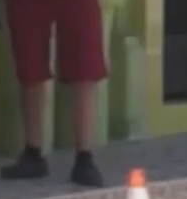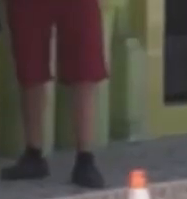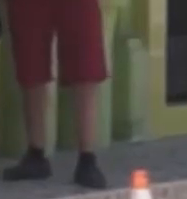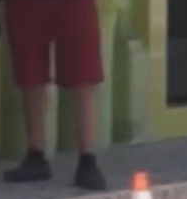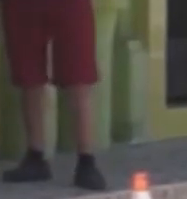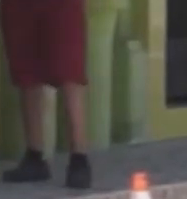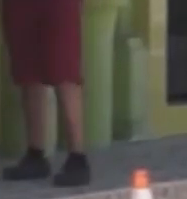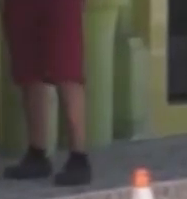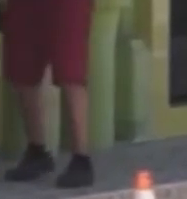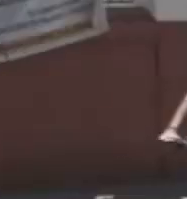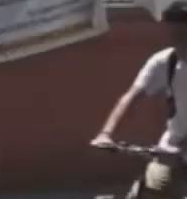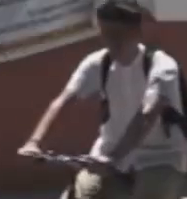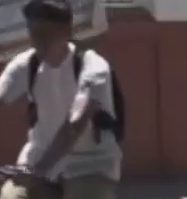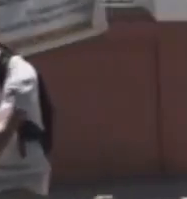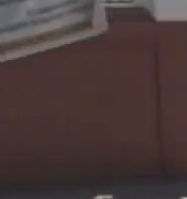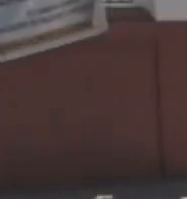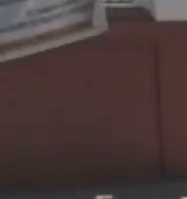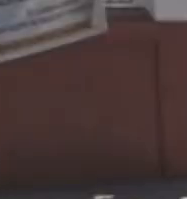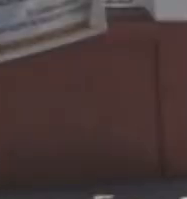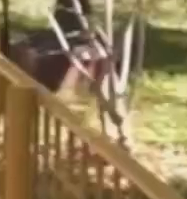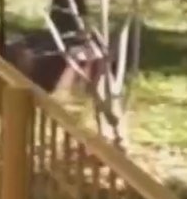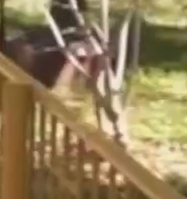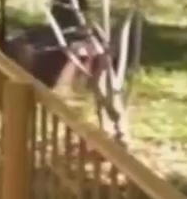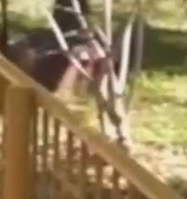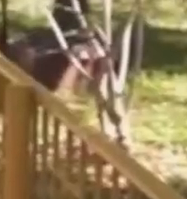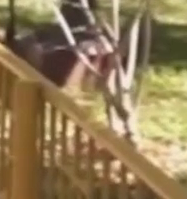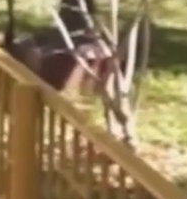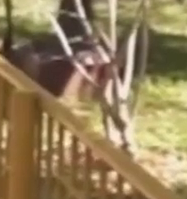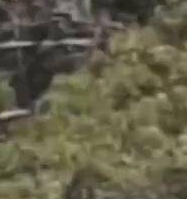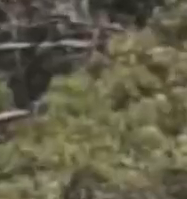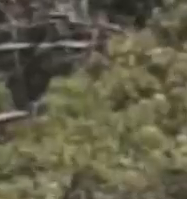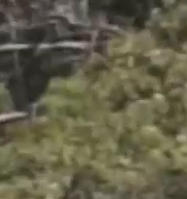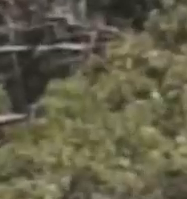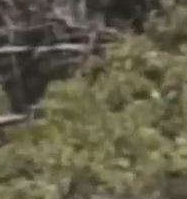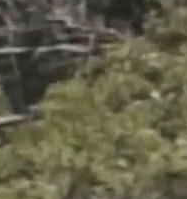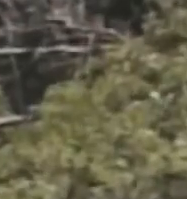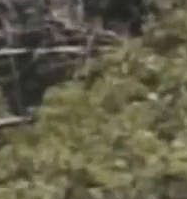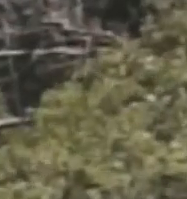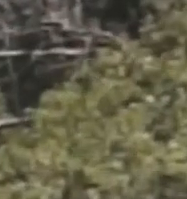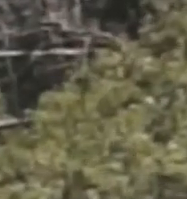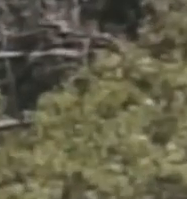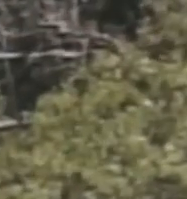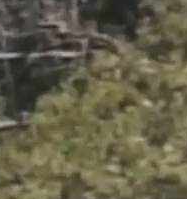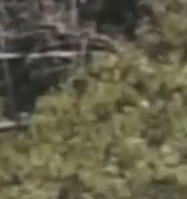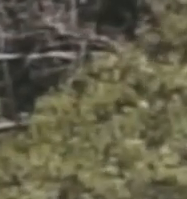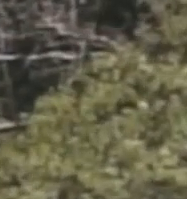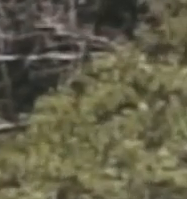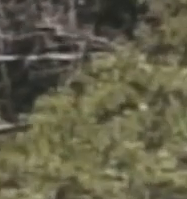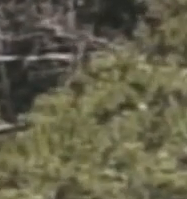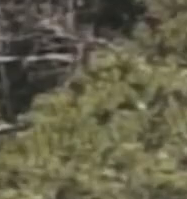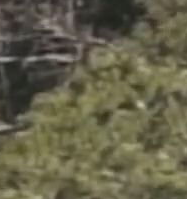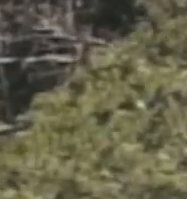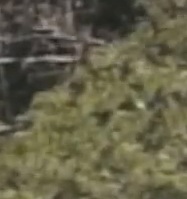en el centro de la población, a través de la cual surte de artículos de primera necesidad y golosinas a los vecinos.